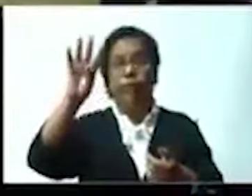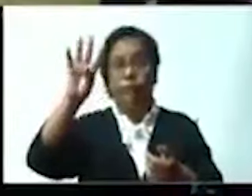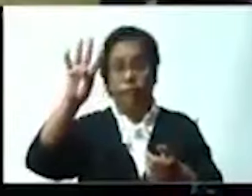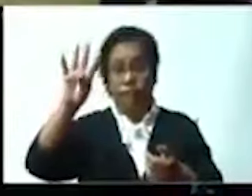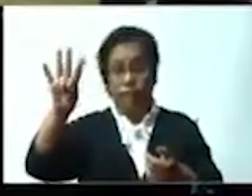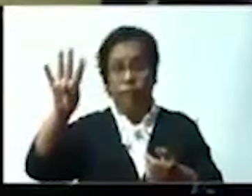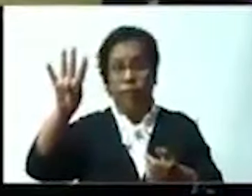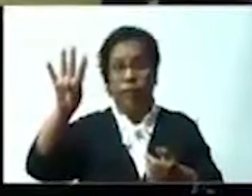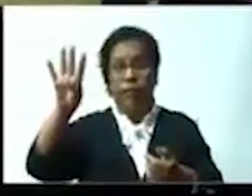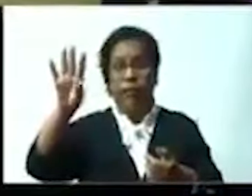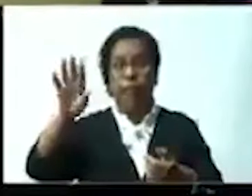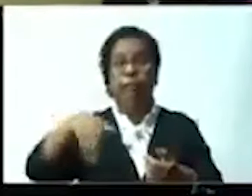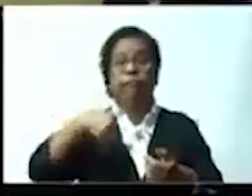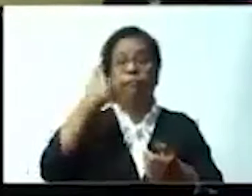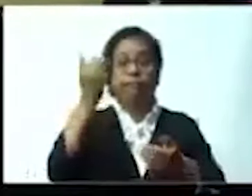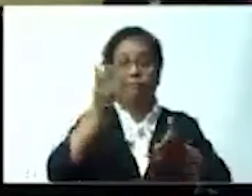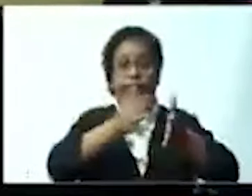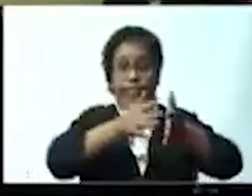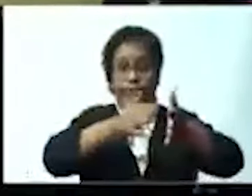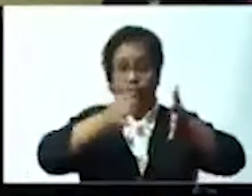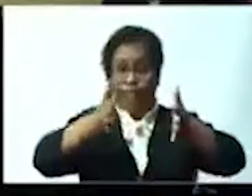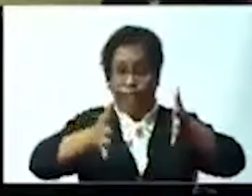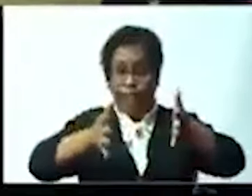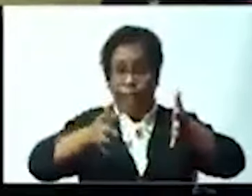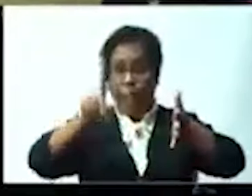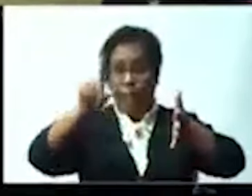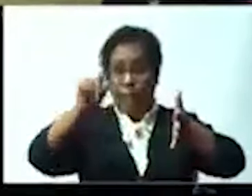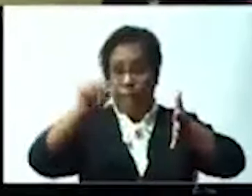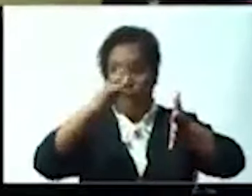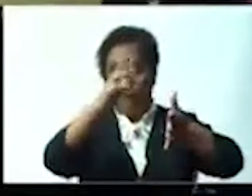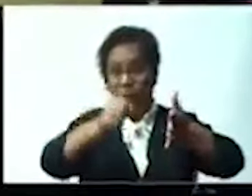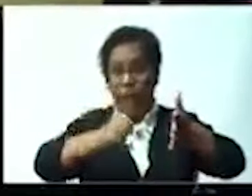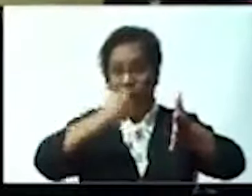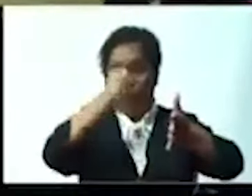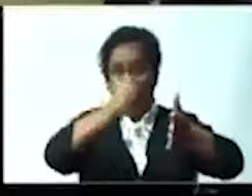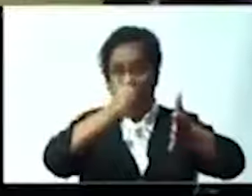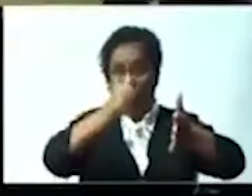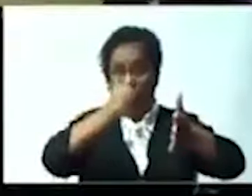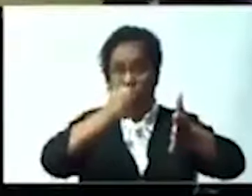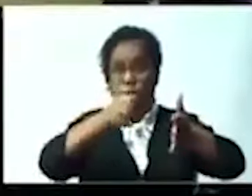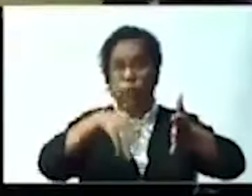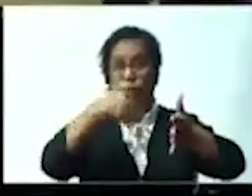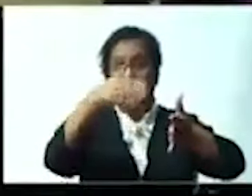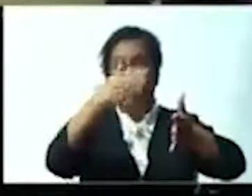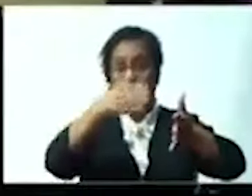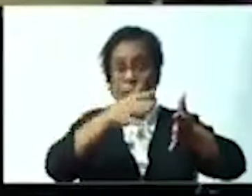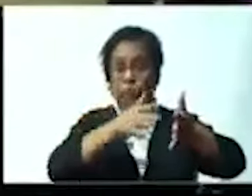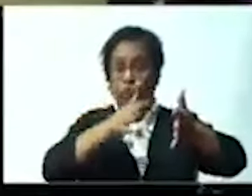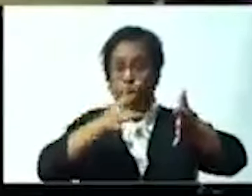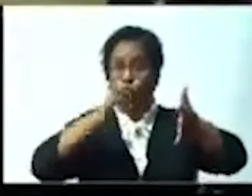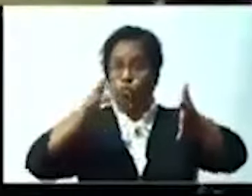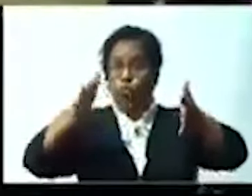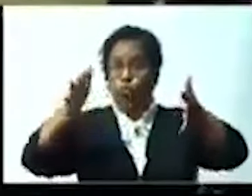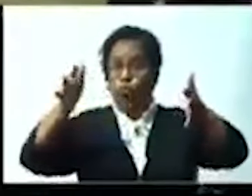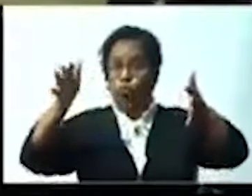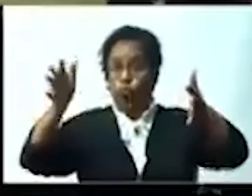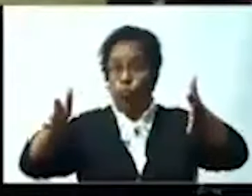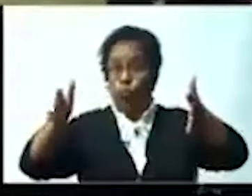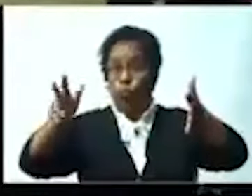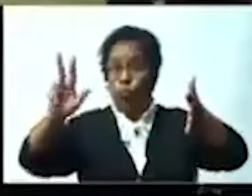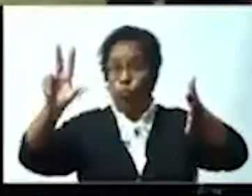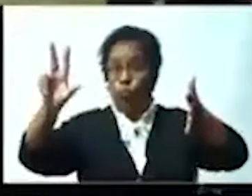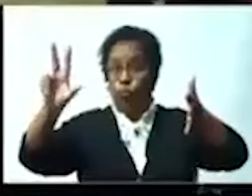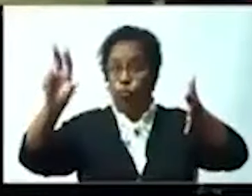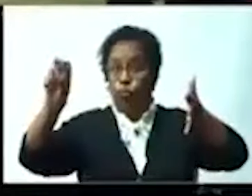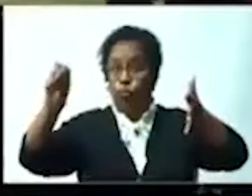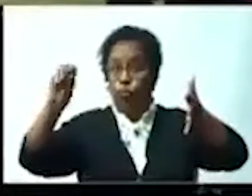luego se amplió a 30 años. Estamos hablando en el gobierno precisamente de los que hoy están